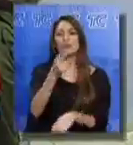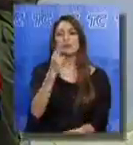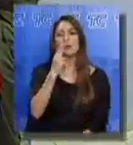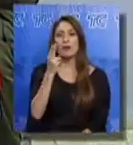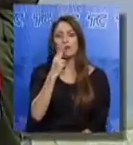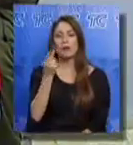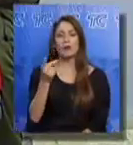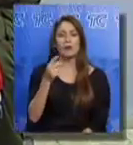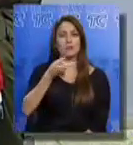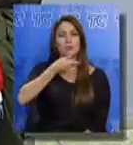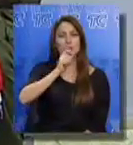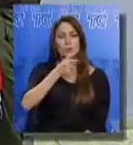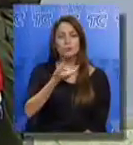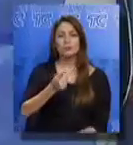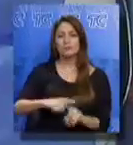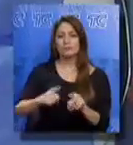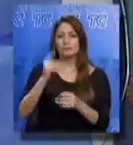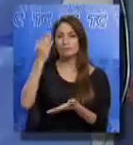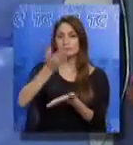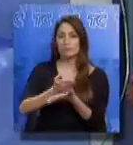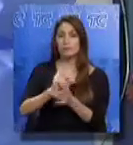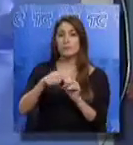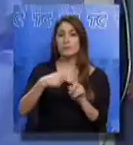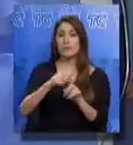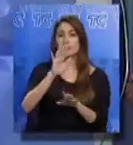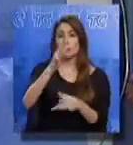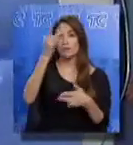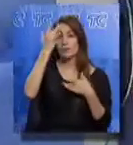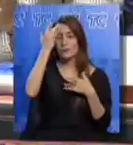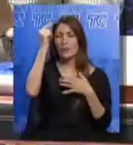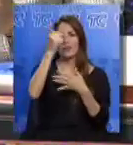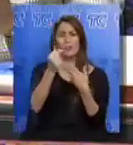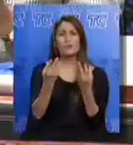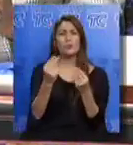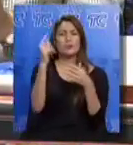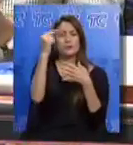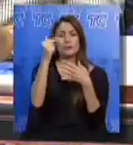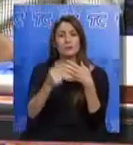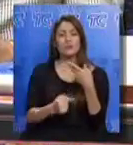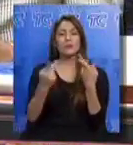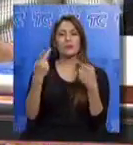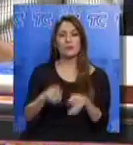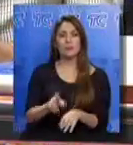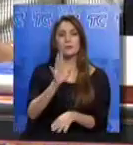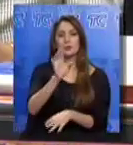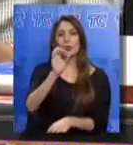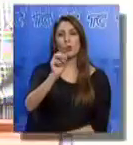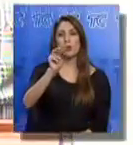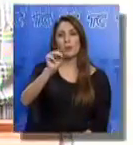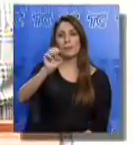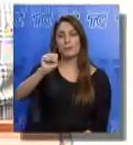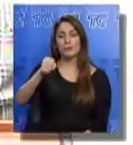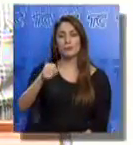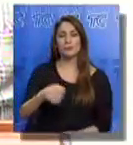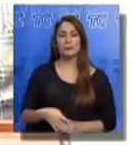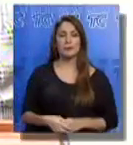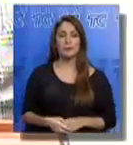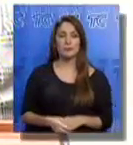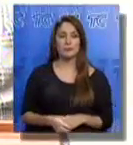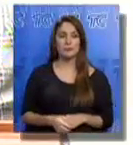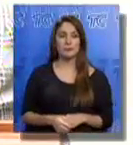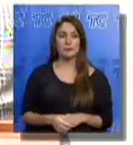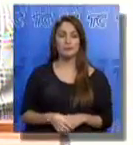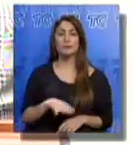tabaco y alcohol, así como la erradicación de algunas enfermedades, destacó también la directora regional de la OMS. Se ha hecho